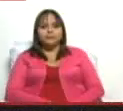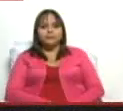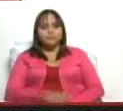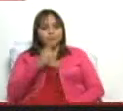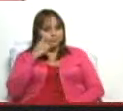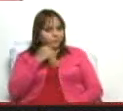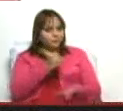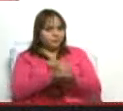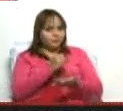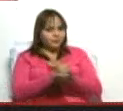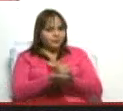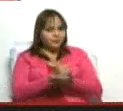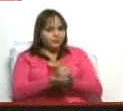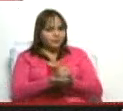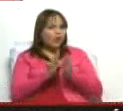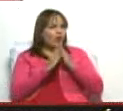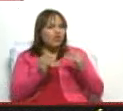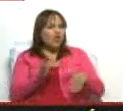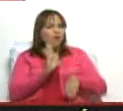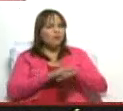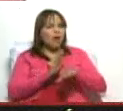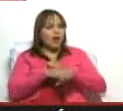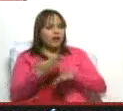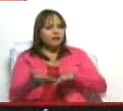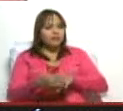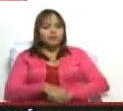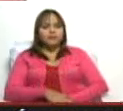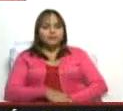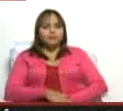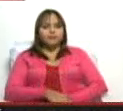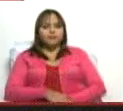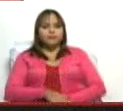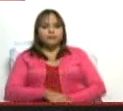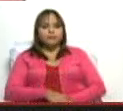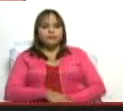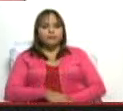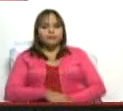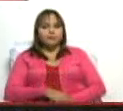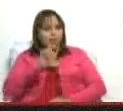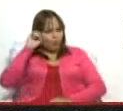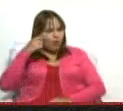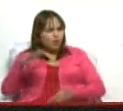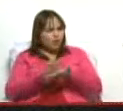todo esto es consecuencia, hablo de la reunión de hoy,